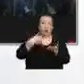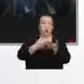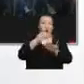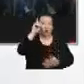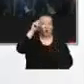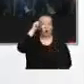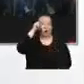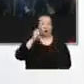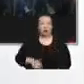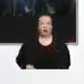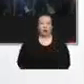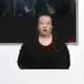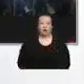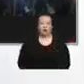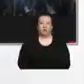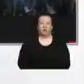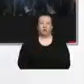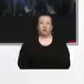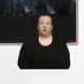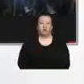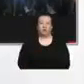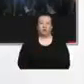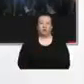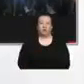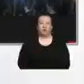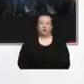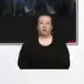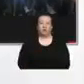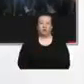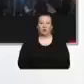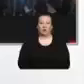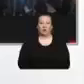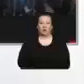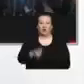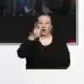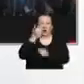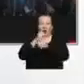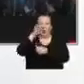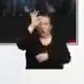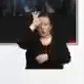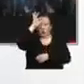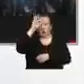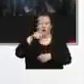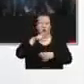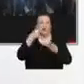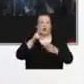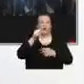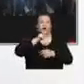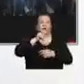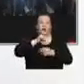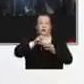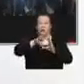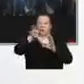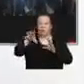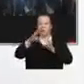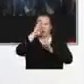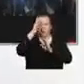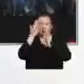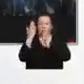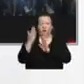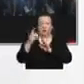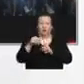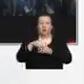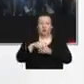había un tomógrafo no hospitales públicos pero obviamente al frente de cada hospital público se había una una clínica privada con tomógrafo pusimos